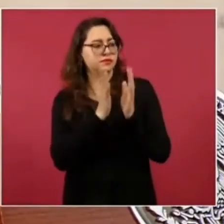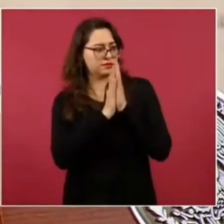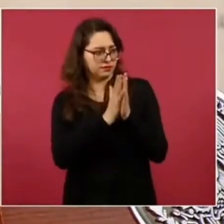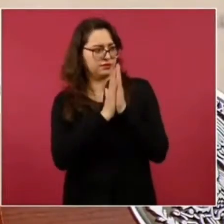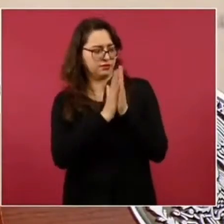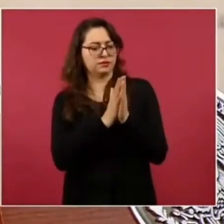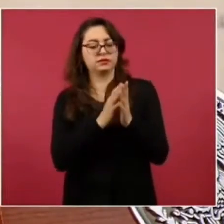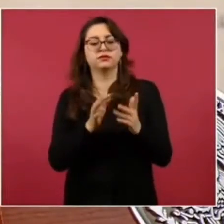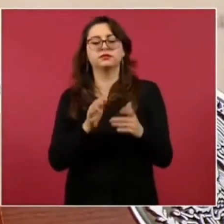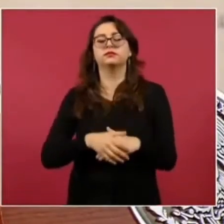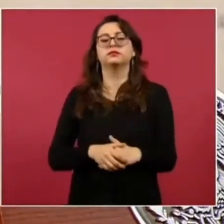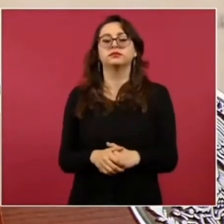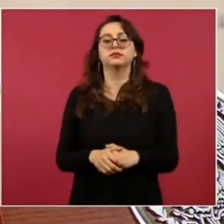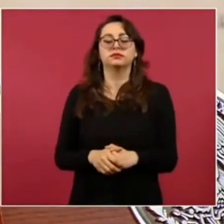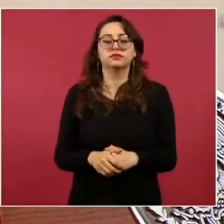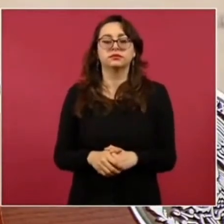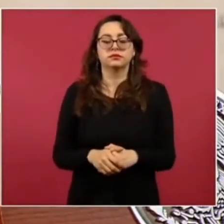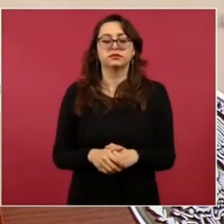de petróleo,